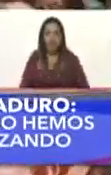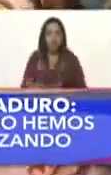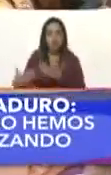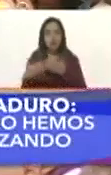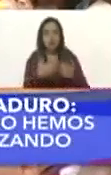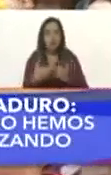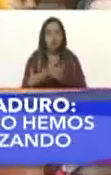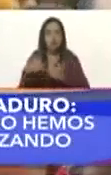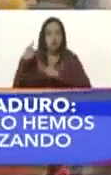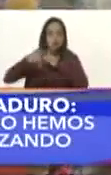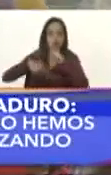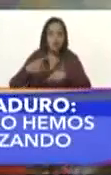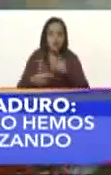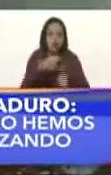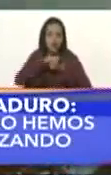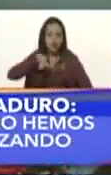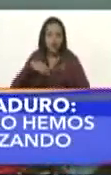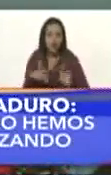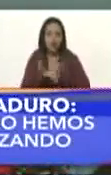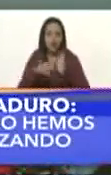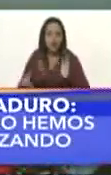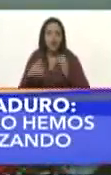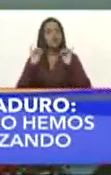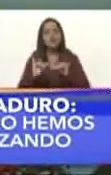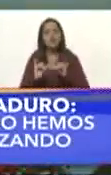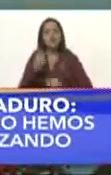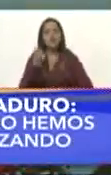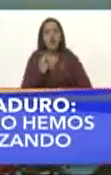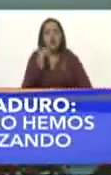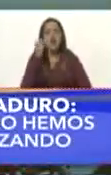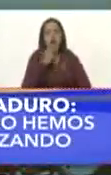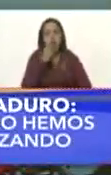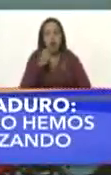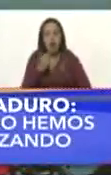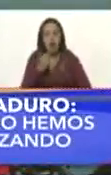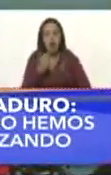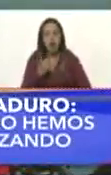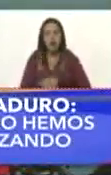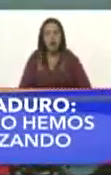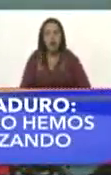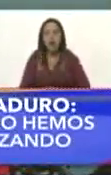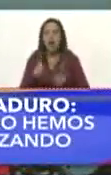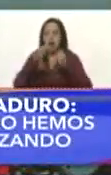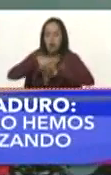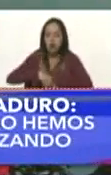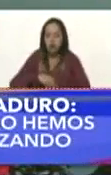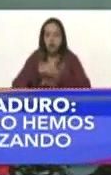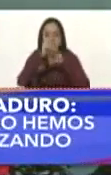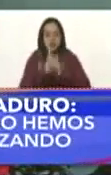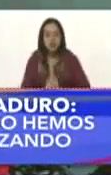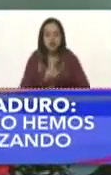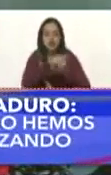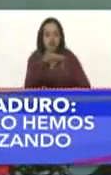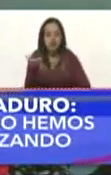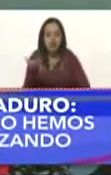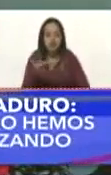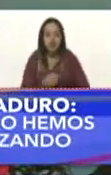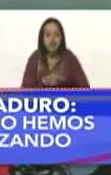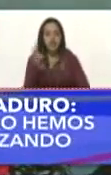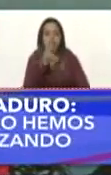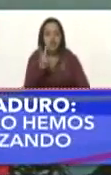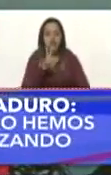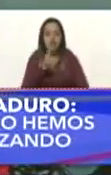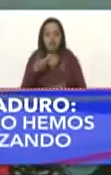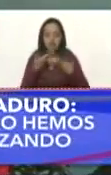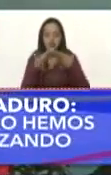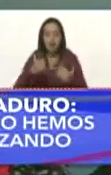nuestros derechos. Por eso estoy totalmente de acuerdo en la decisión que ustedes han tomado. Y desde Venezuela le damos todo el